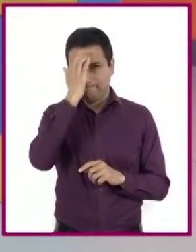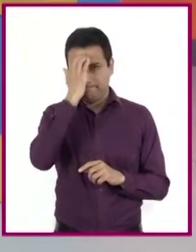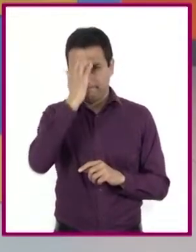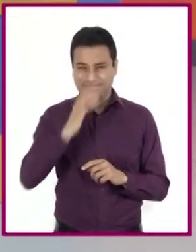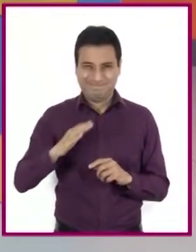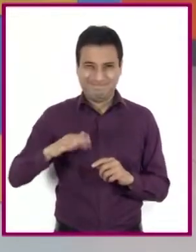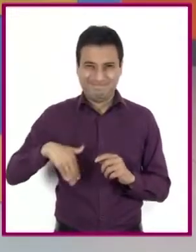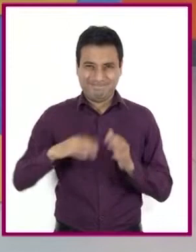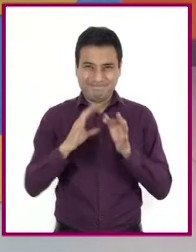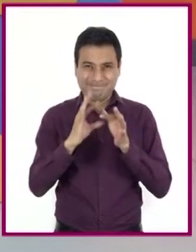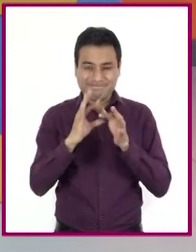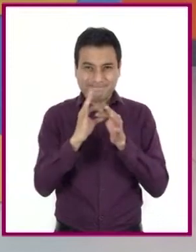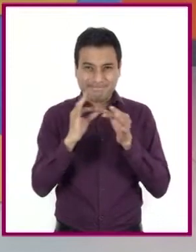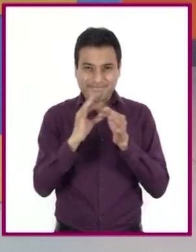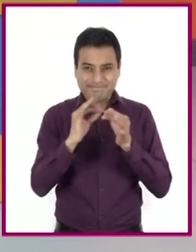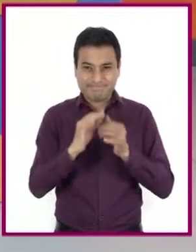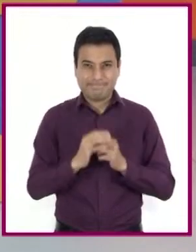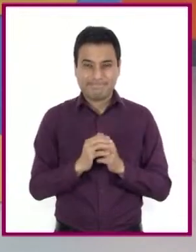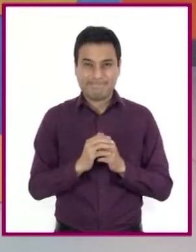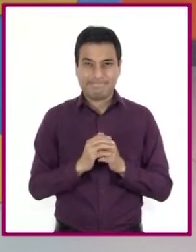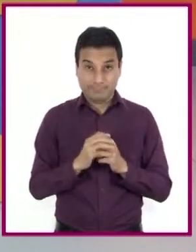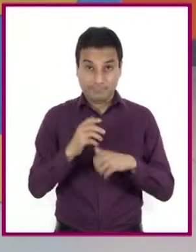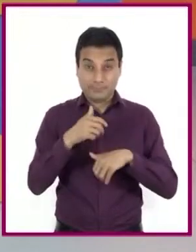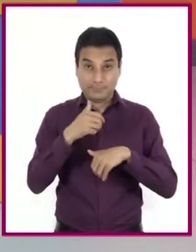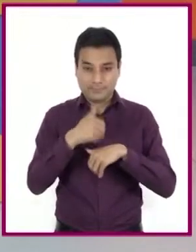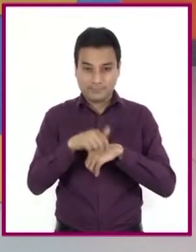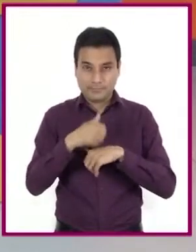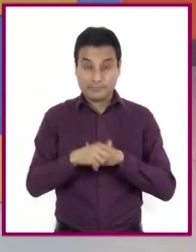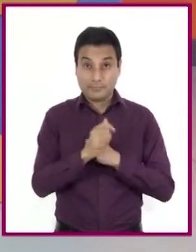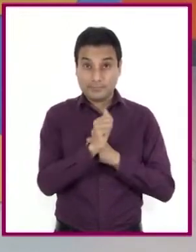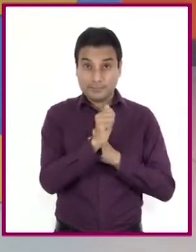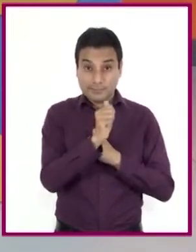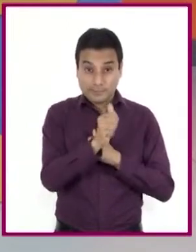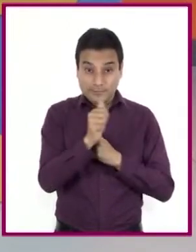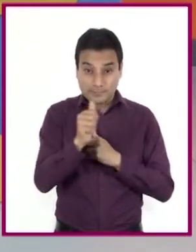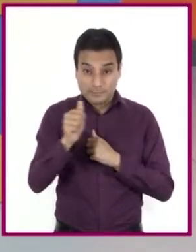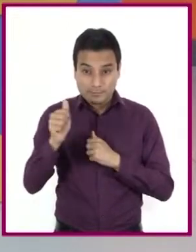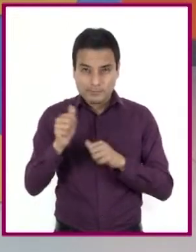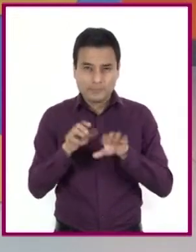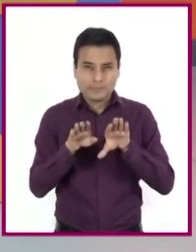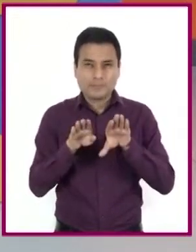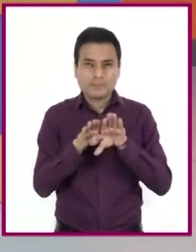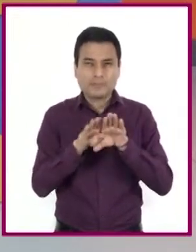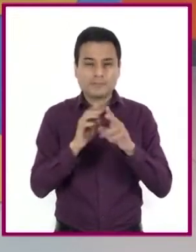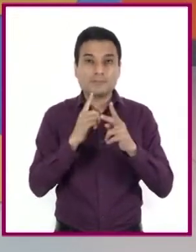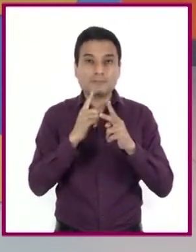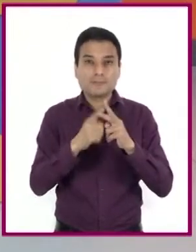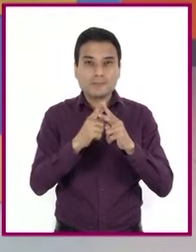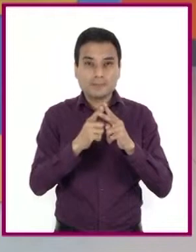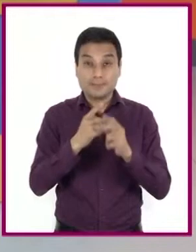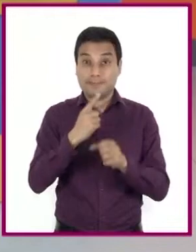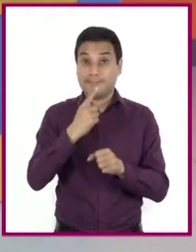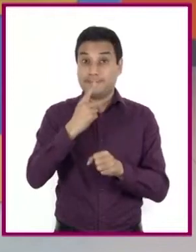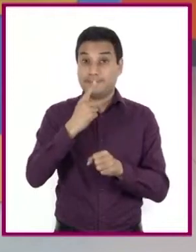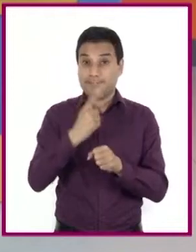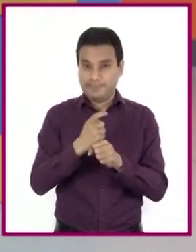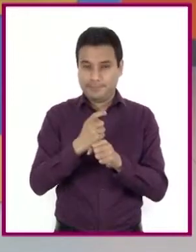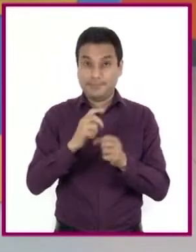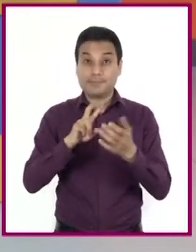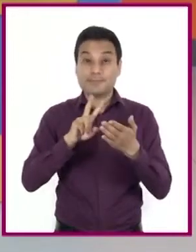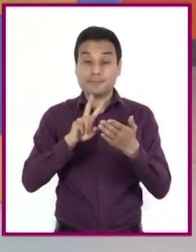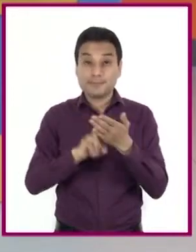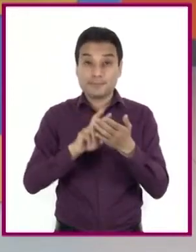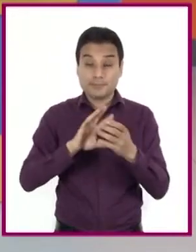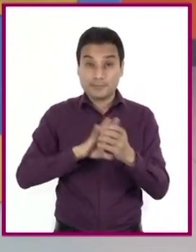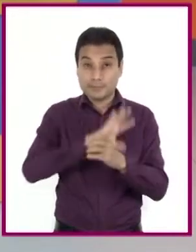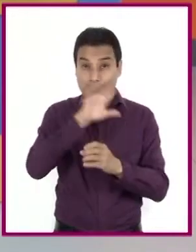anteriores. La distancia de cada valor a la media se calcula con el valor absoluto de la resta de